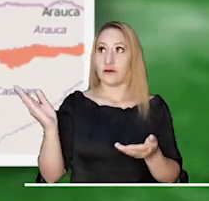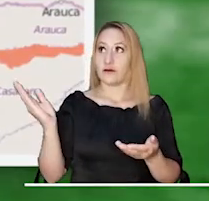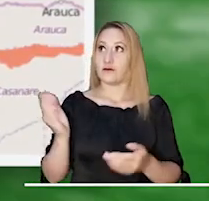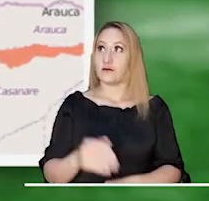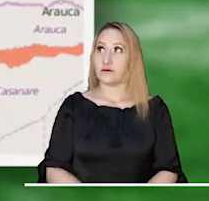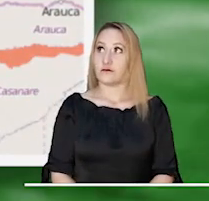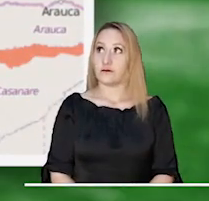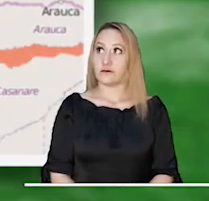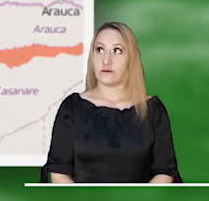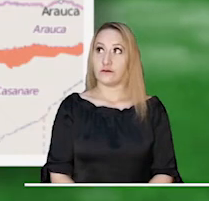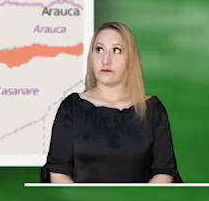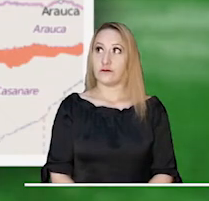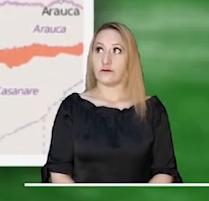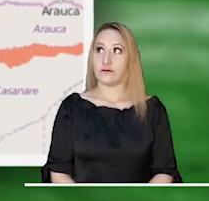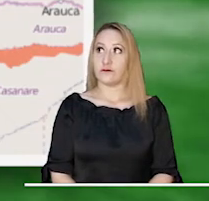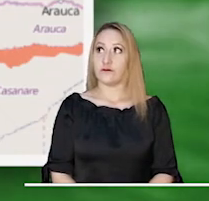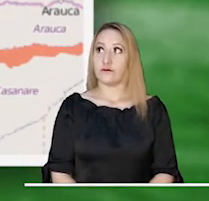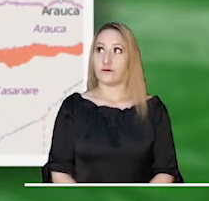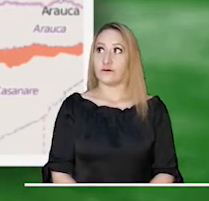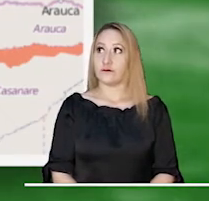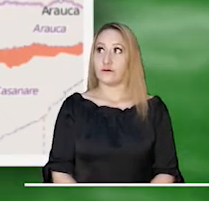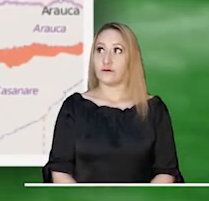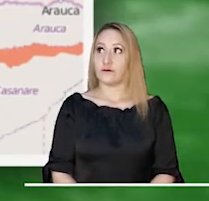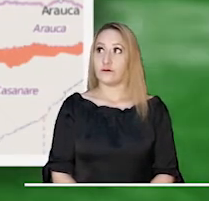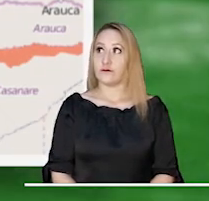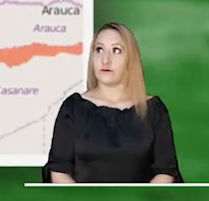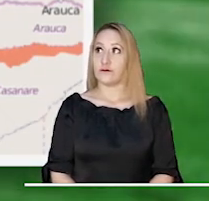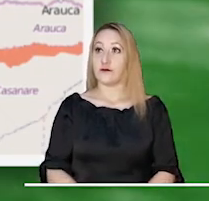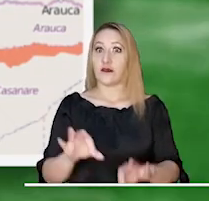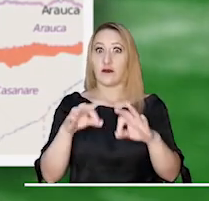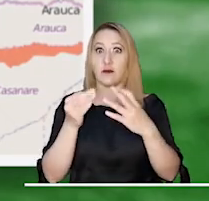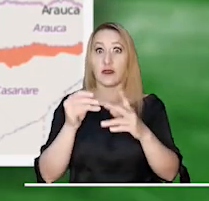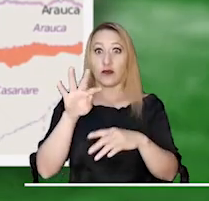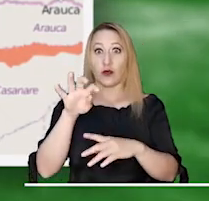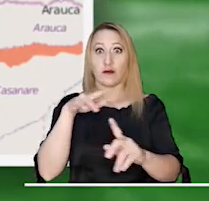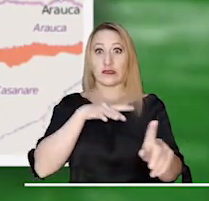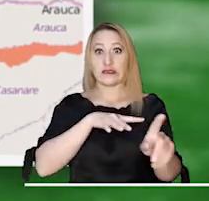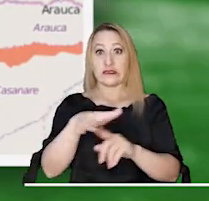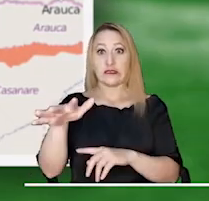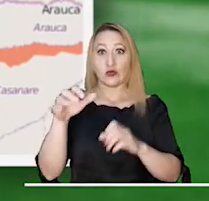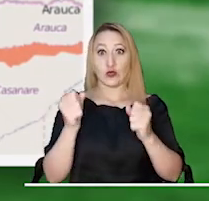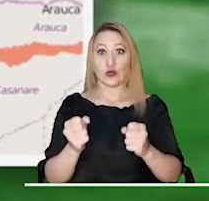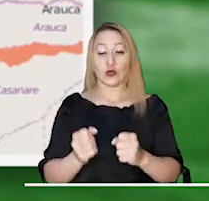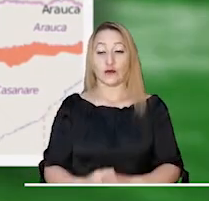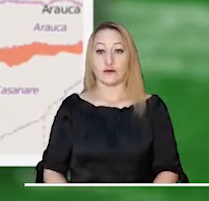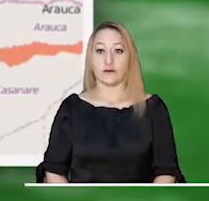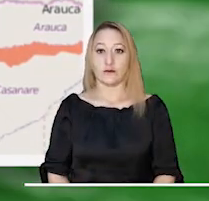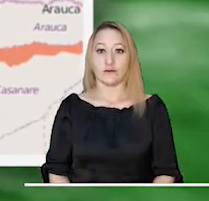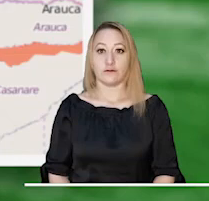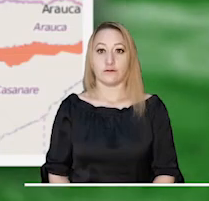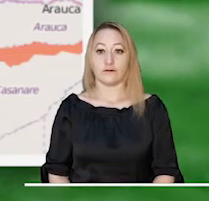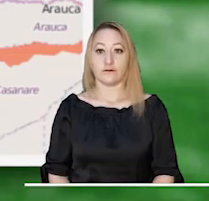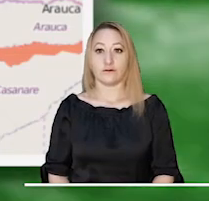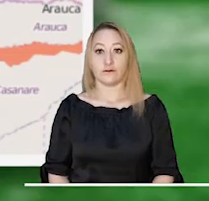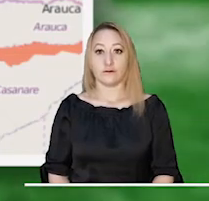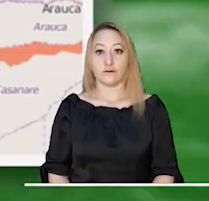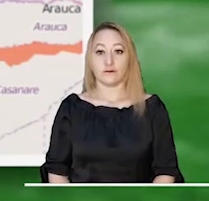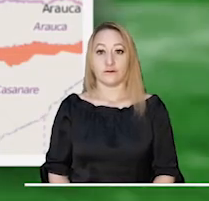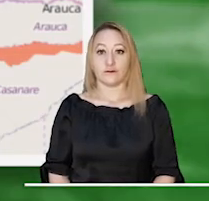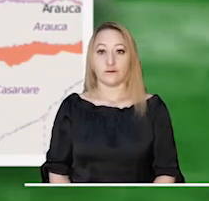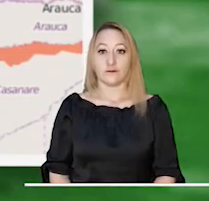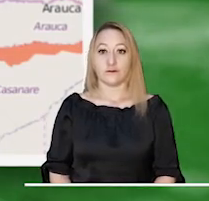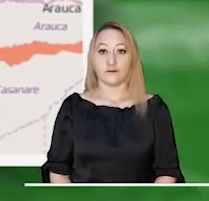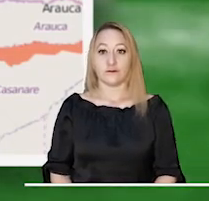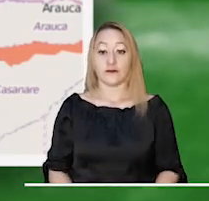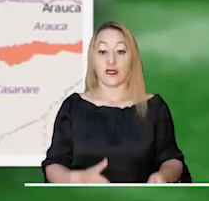Alerta roja en Antioquia por inundaciones en la vereda Bocas de Chigorodó del municipio de Carepa. 9 familias resultaron afectadas